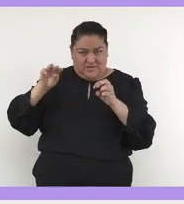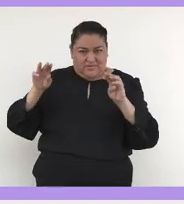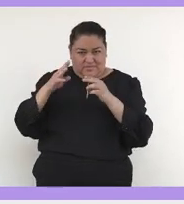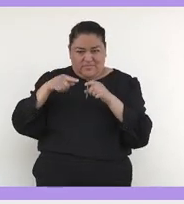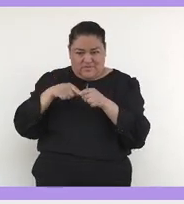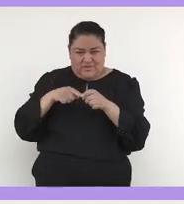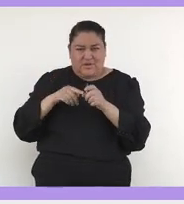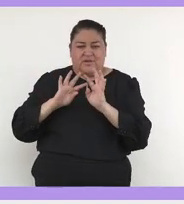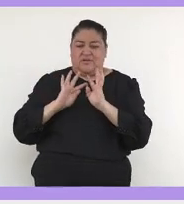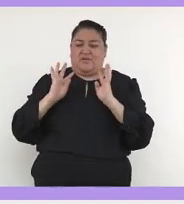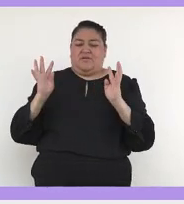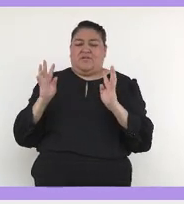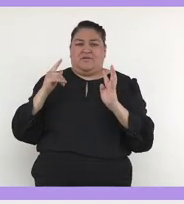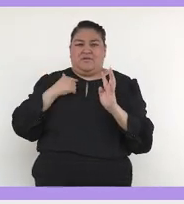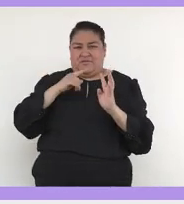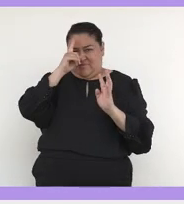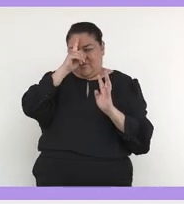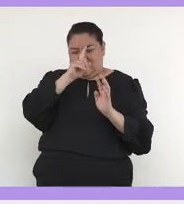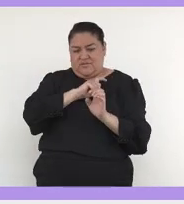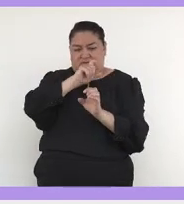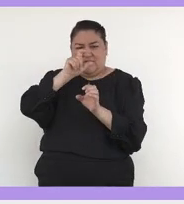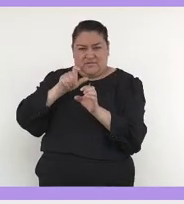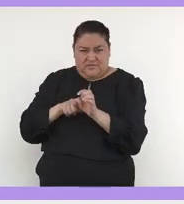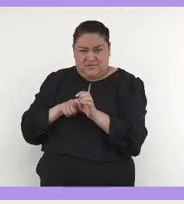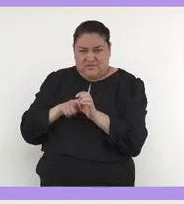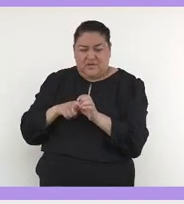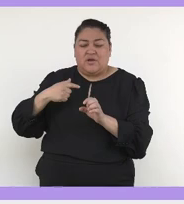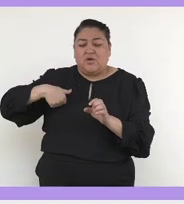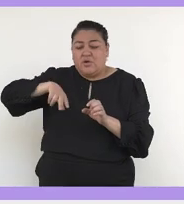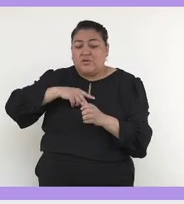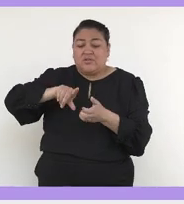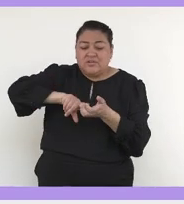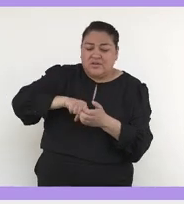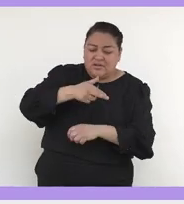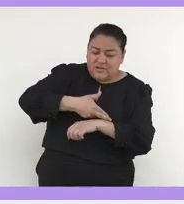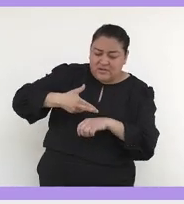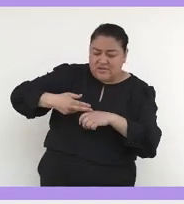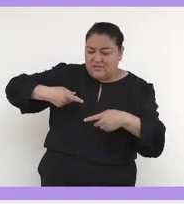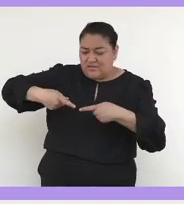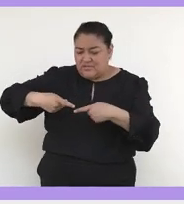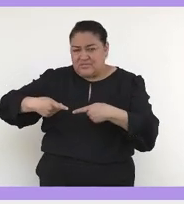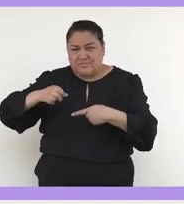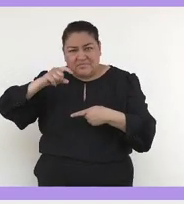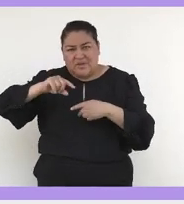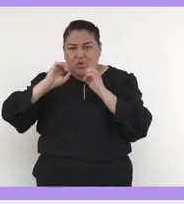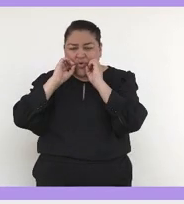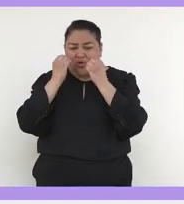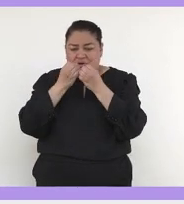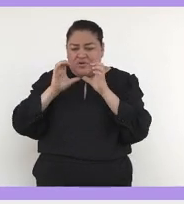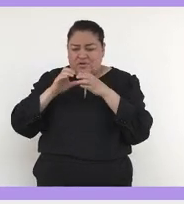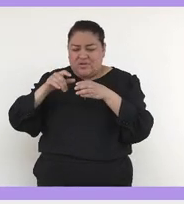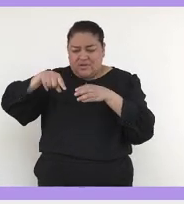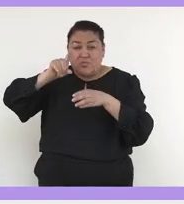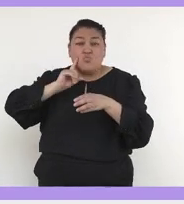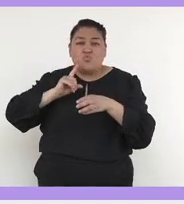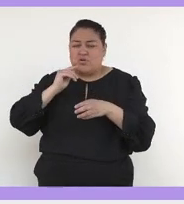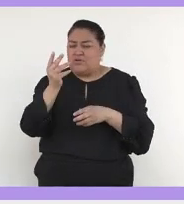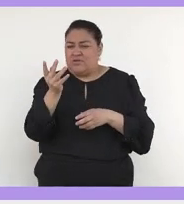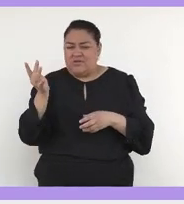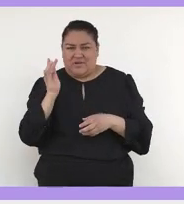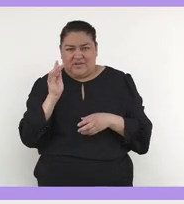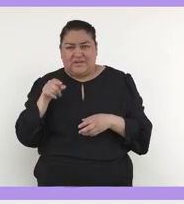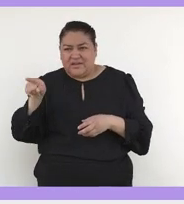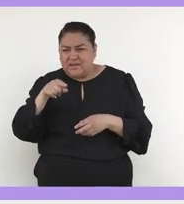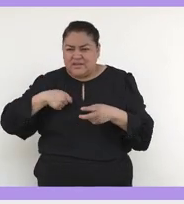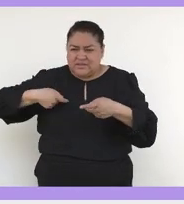del consejo y hemos estado también con varios movimientos dentro de esta organización con mujeres maravillosas que también son parte del consejo